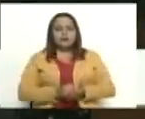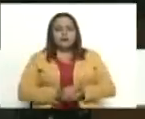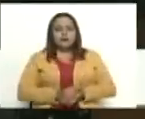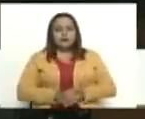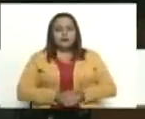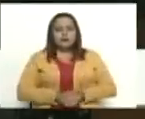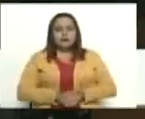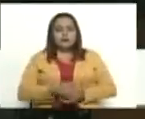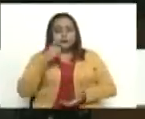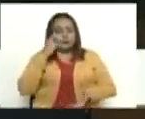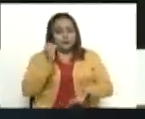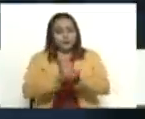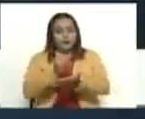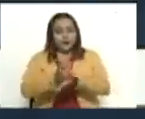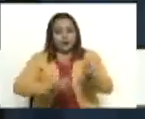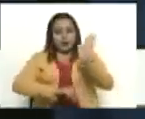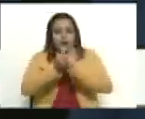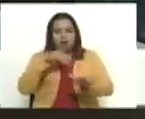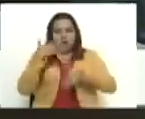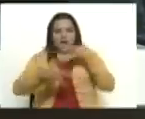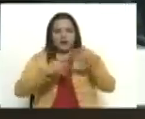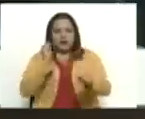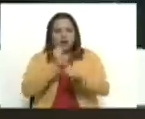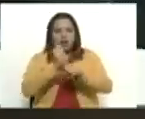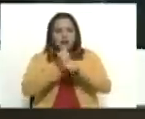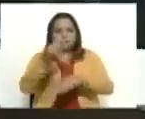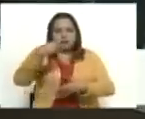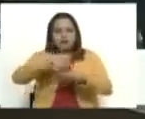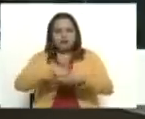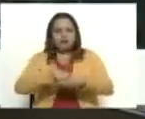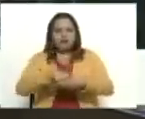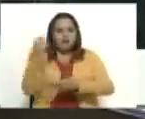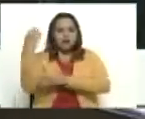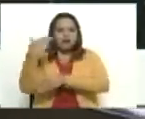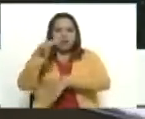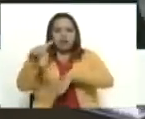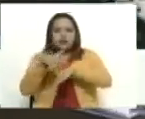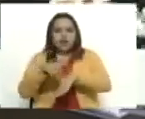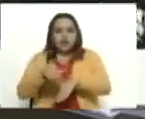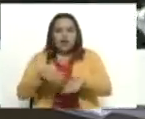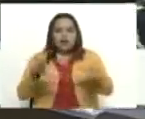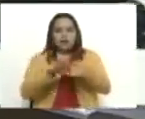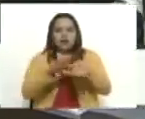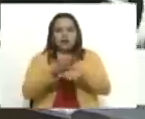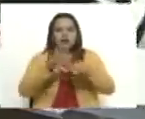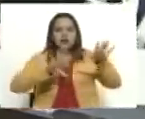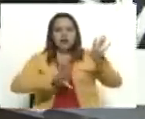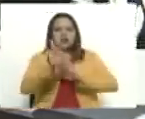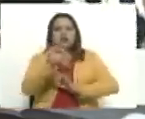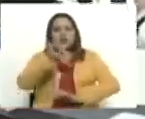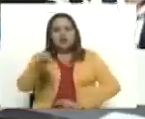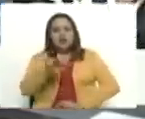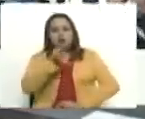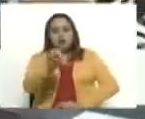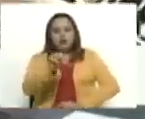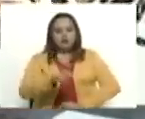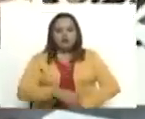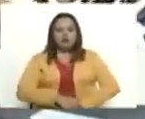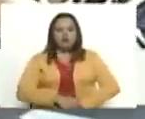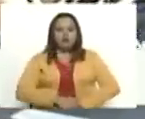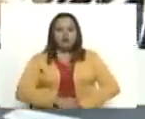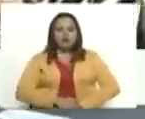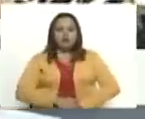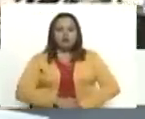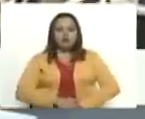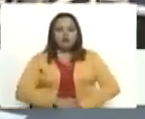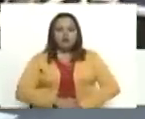Bien, es parte del desarrollo de la sesión ordinaria que se lleva a cabo este martes 13 de junio desde el hemiciclo de sesiones del Palacio Federal Legislativo.